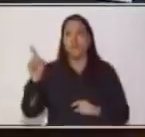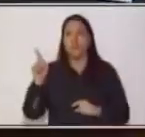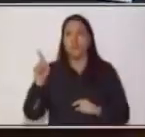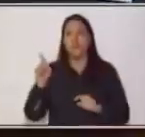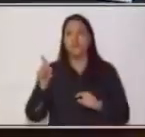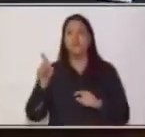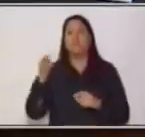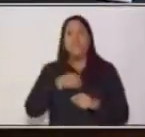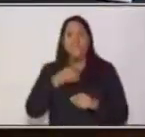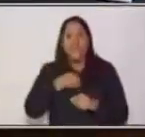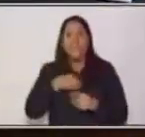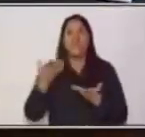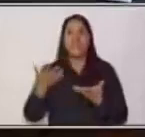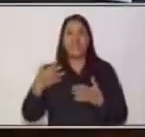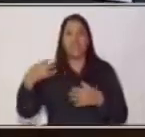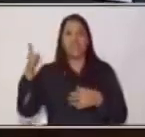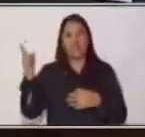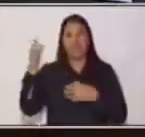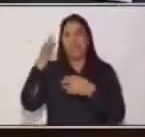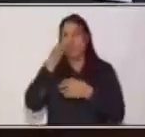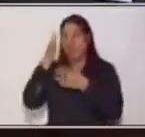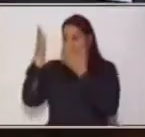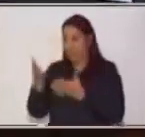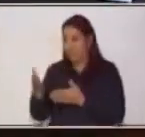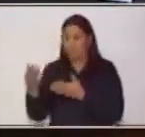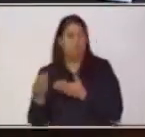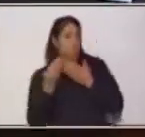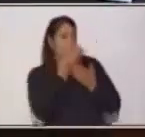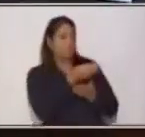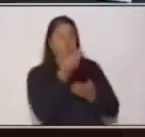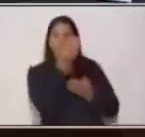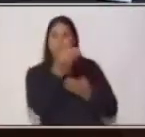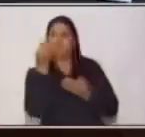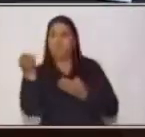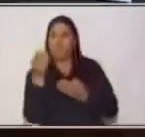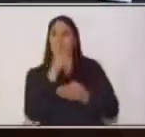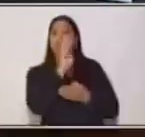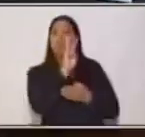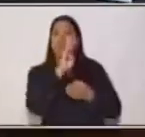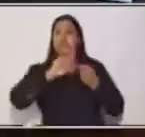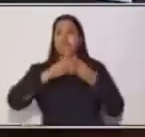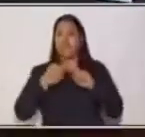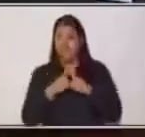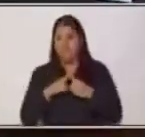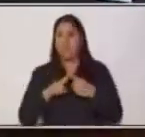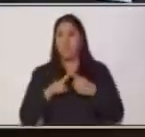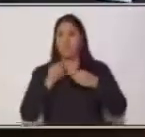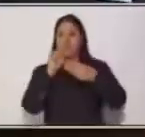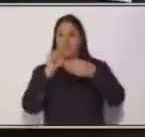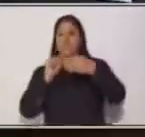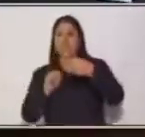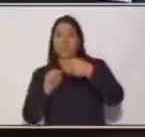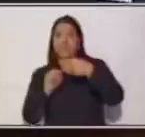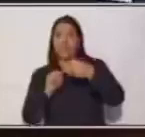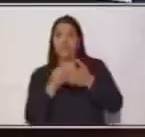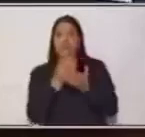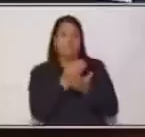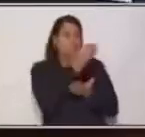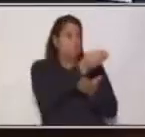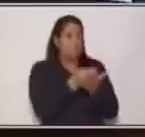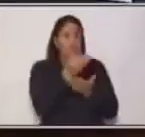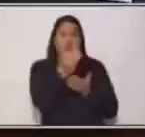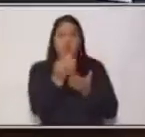quiere repartir entre sus 3 amigos. Dividir también es repartir. Entonces, la división que ella